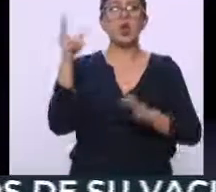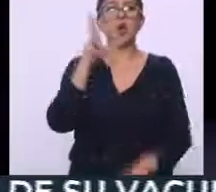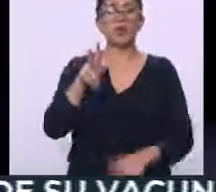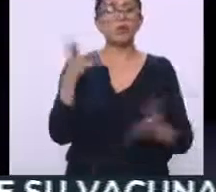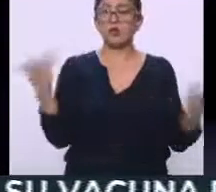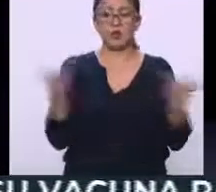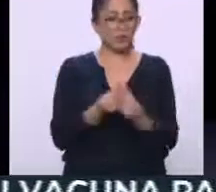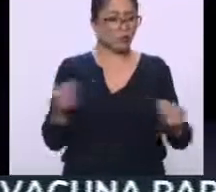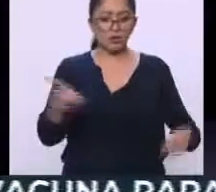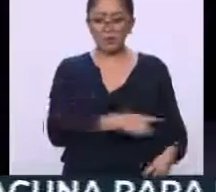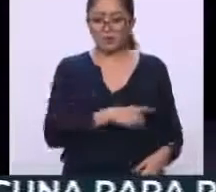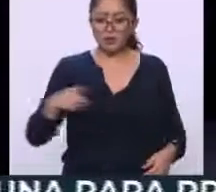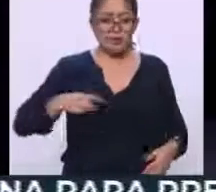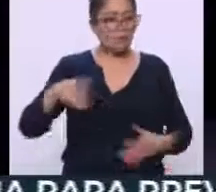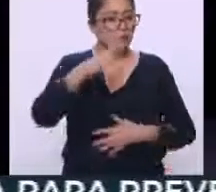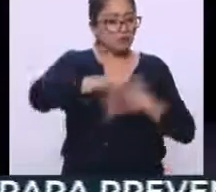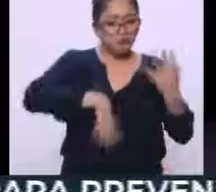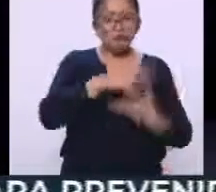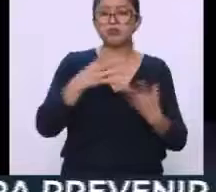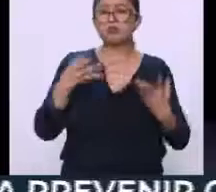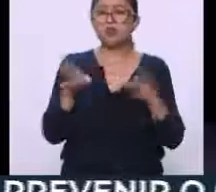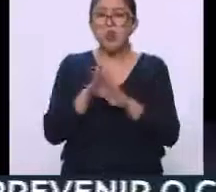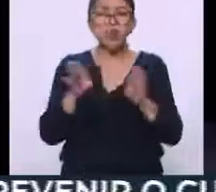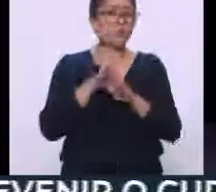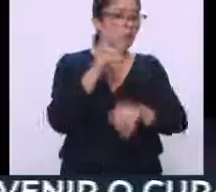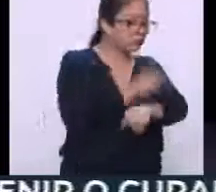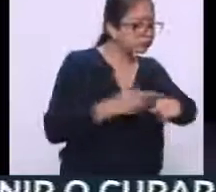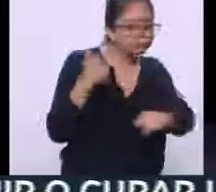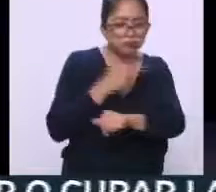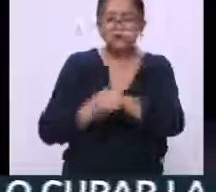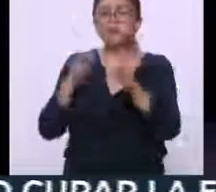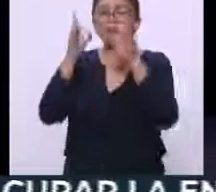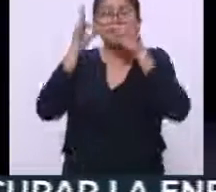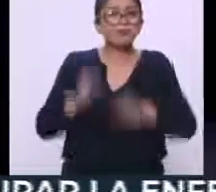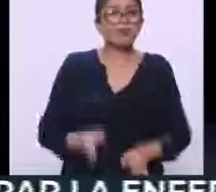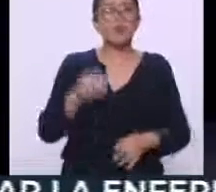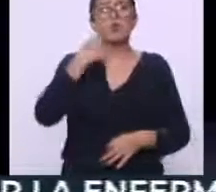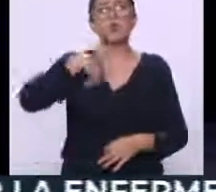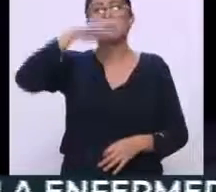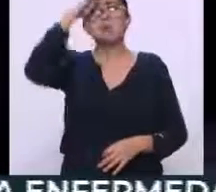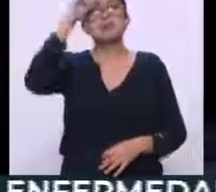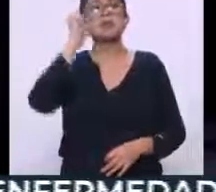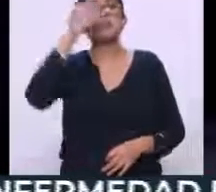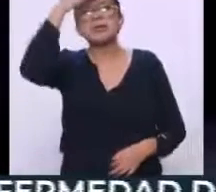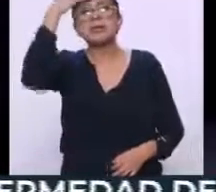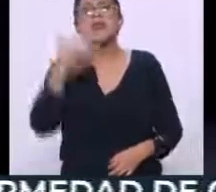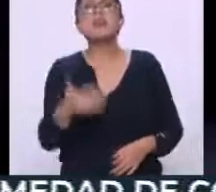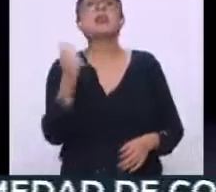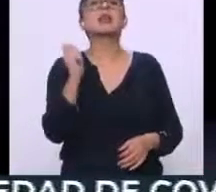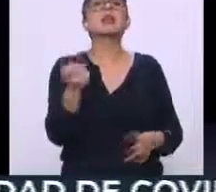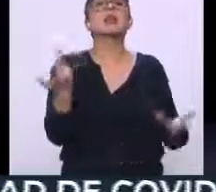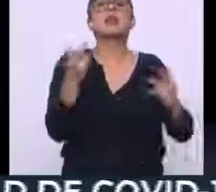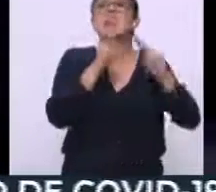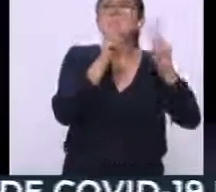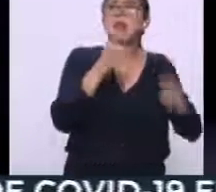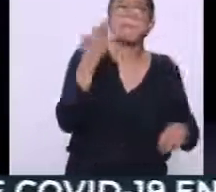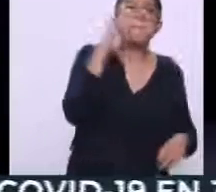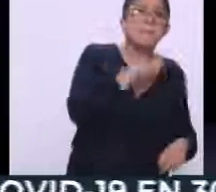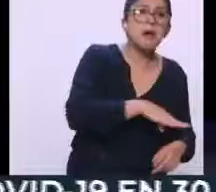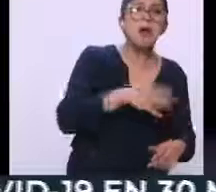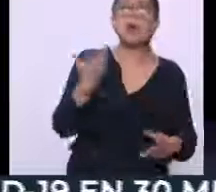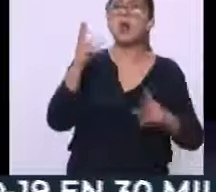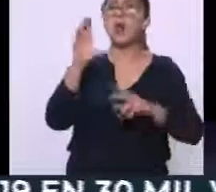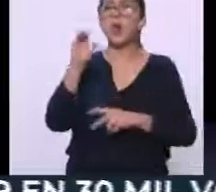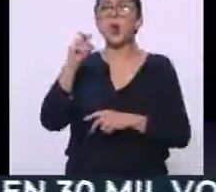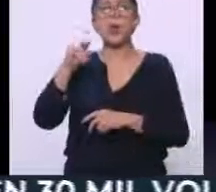la estrategia y haciendo críticas mucho más finas y detalladas sobre lo que está mal, ¿no? Hablemos con APRED, hablemos alerta de